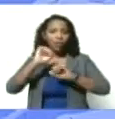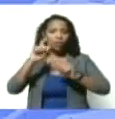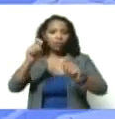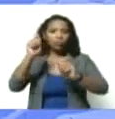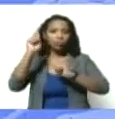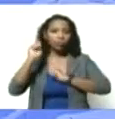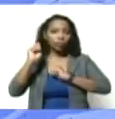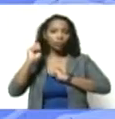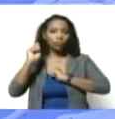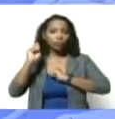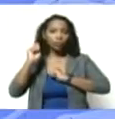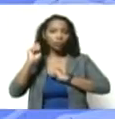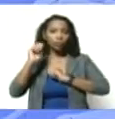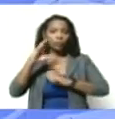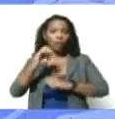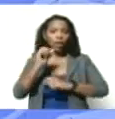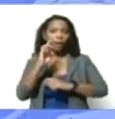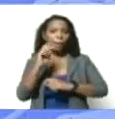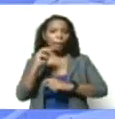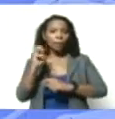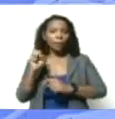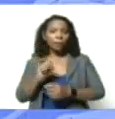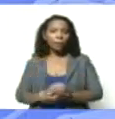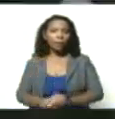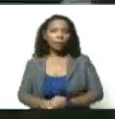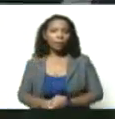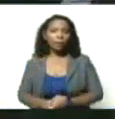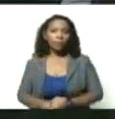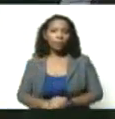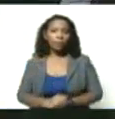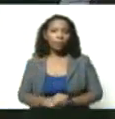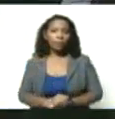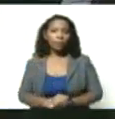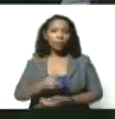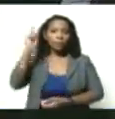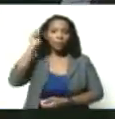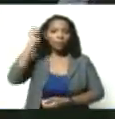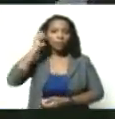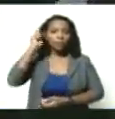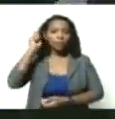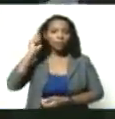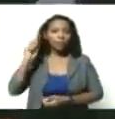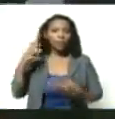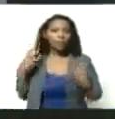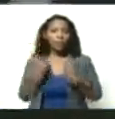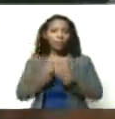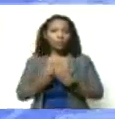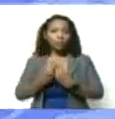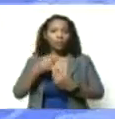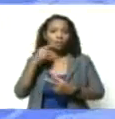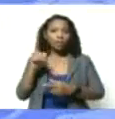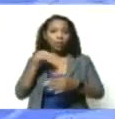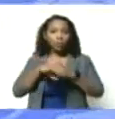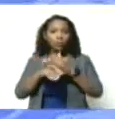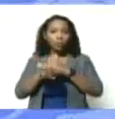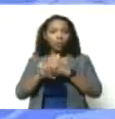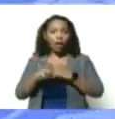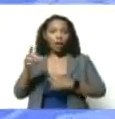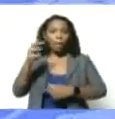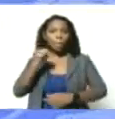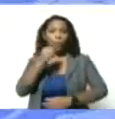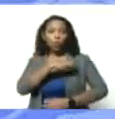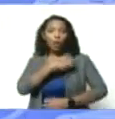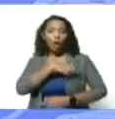legado. Carmen Serpa, caraqueña, diputada, un compañero de rescate de la reserva de la moral, la